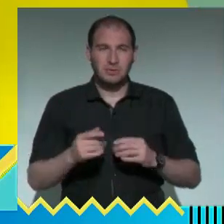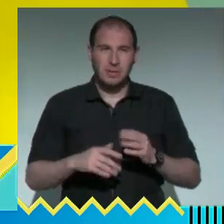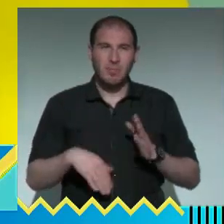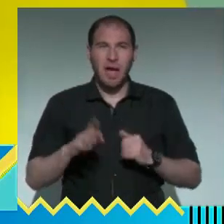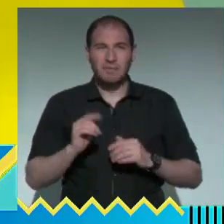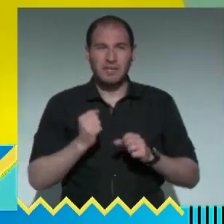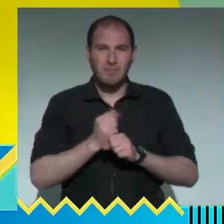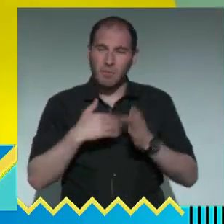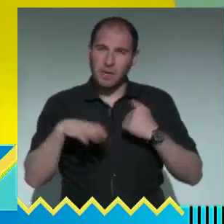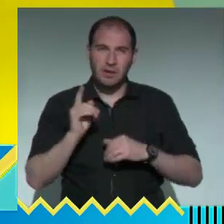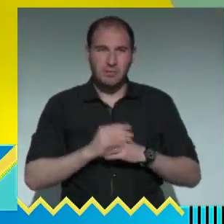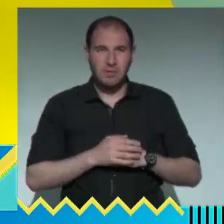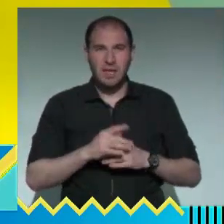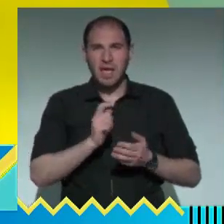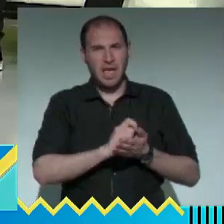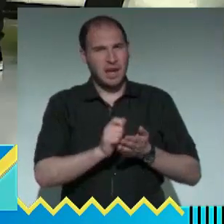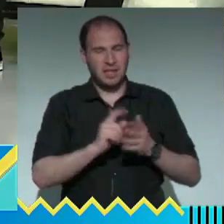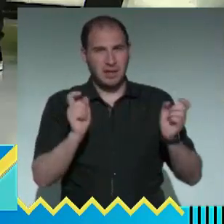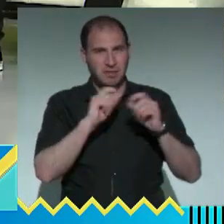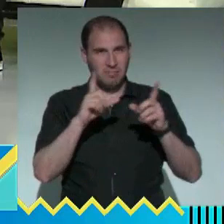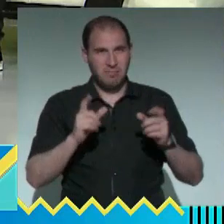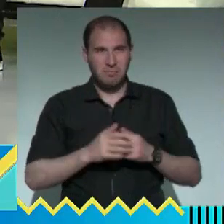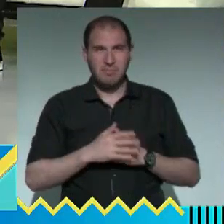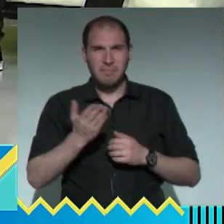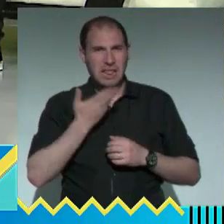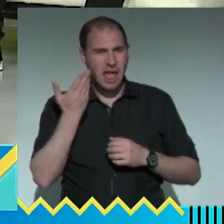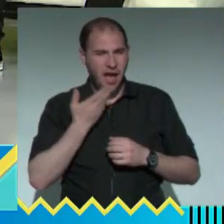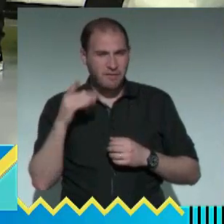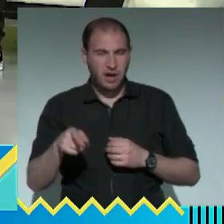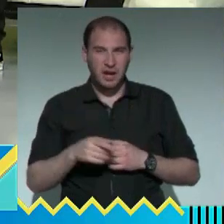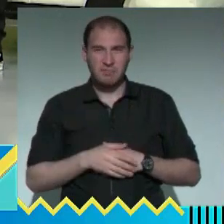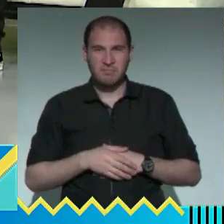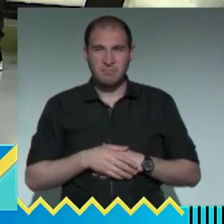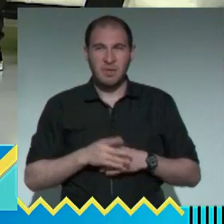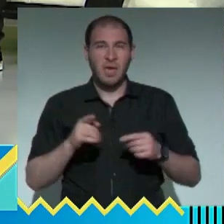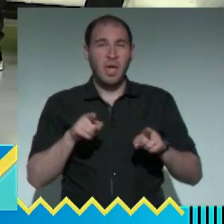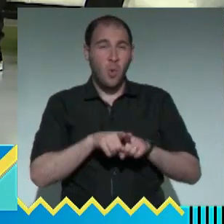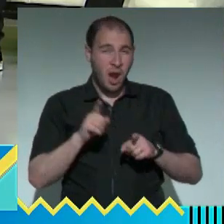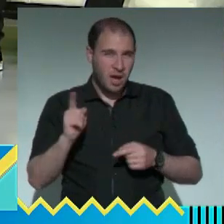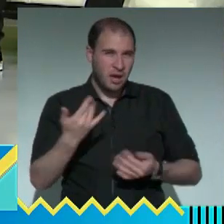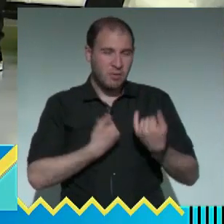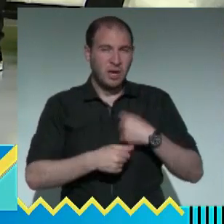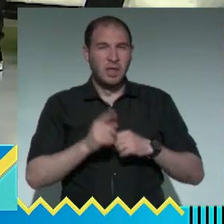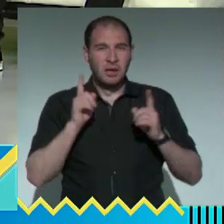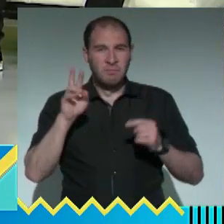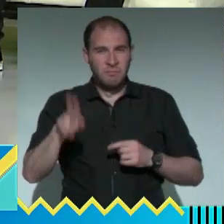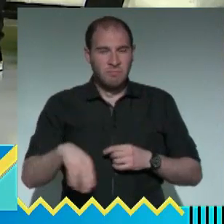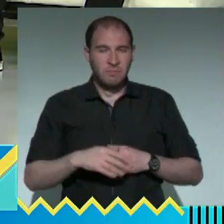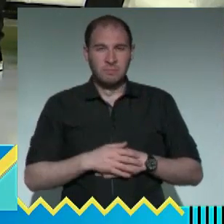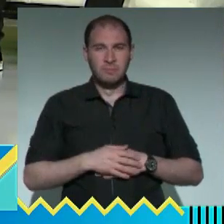ahí trabajos. El contenido de las letras es increíble, las metáforas. Claro, sí. Lo mismo lo que dice Pau, tiene razón. No